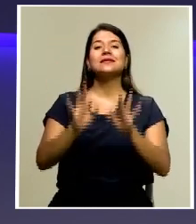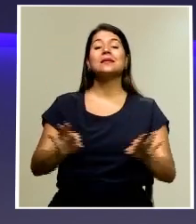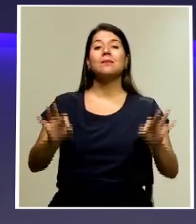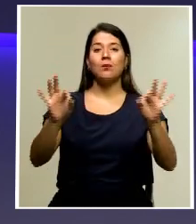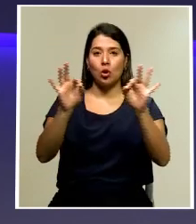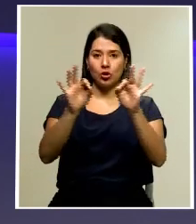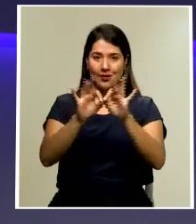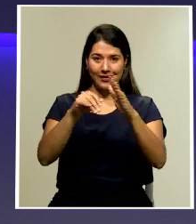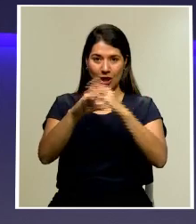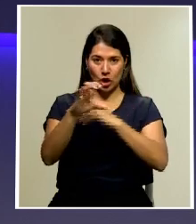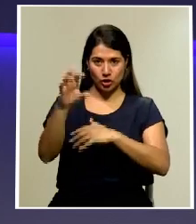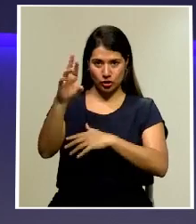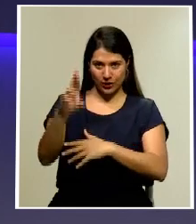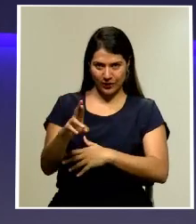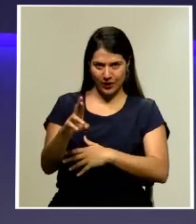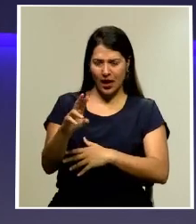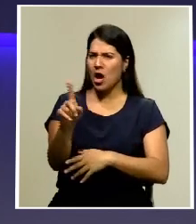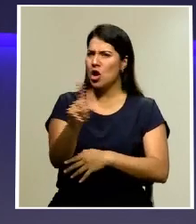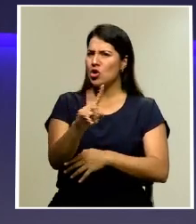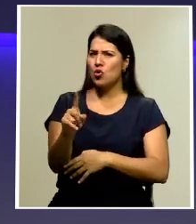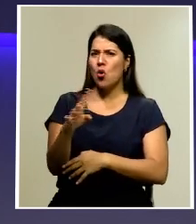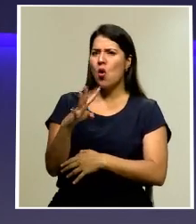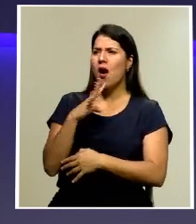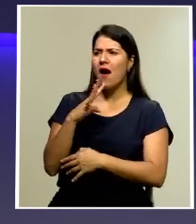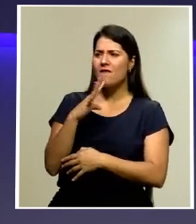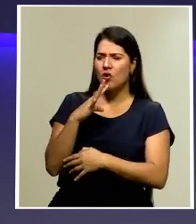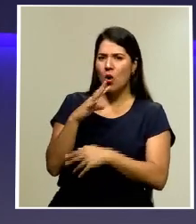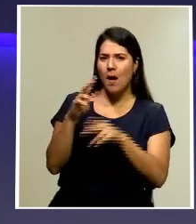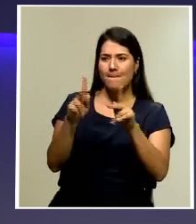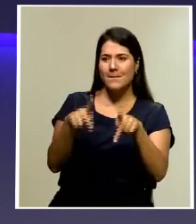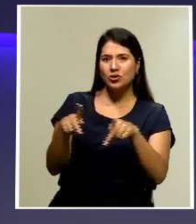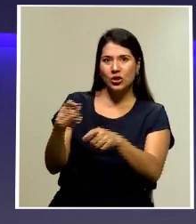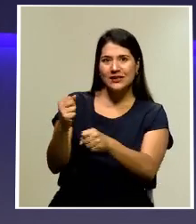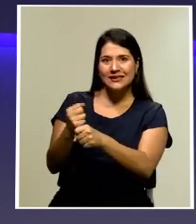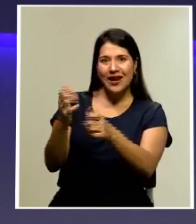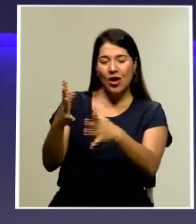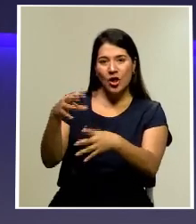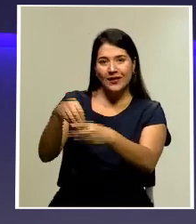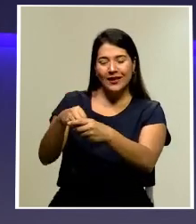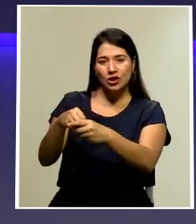No le habló al público interno del Balcón Verde, sino al país.